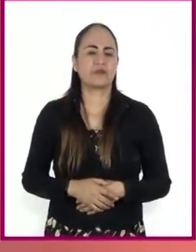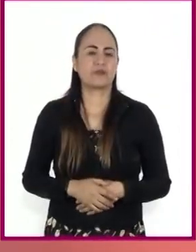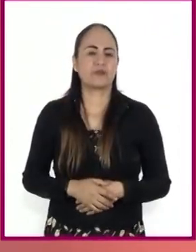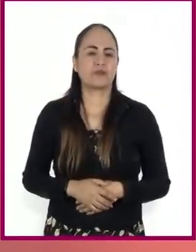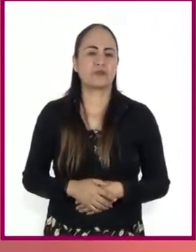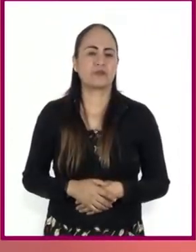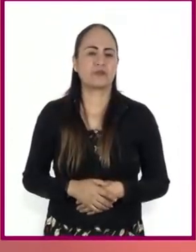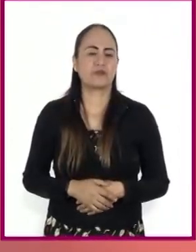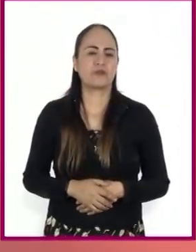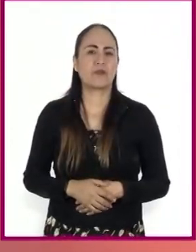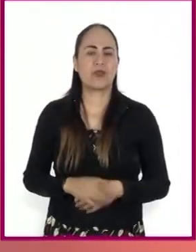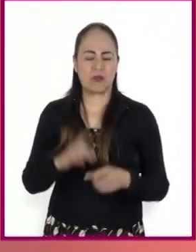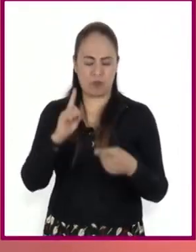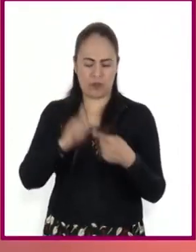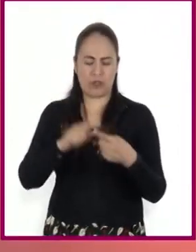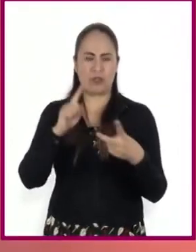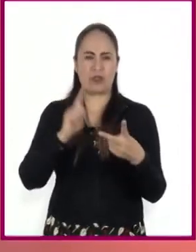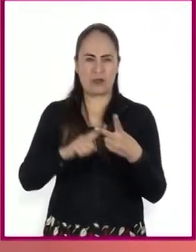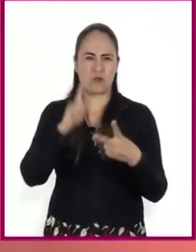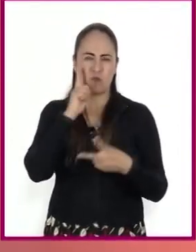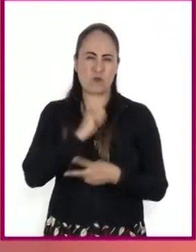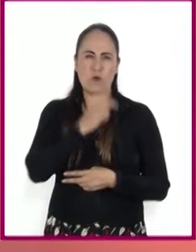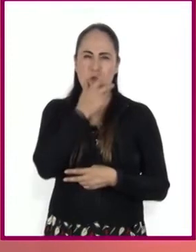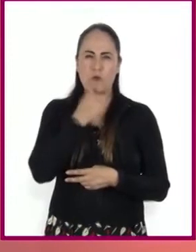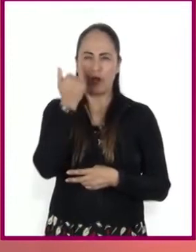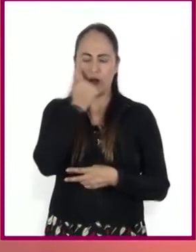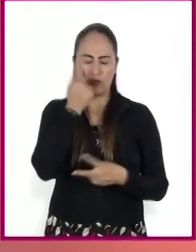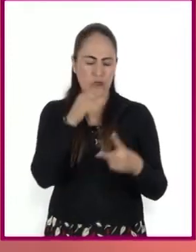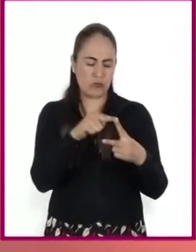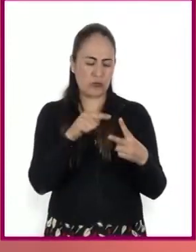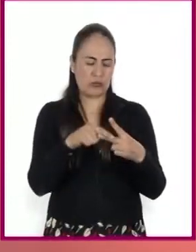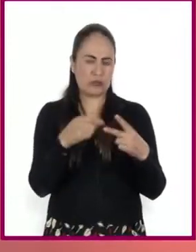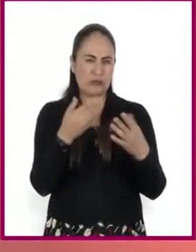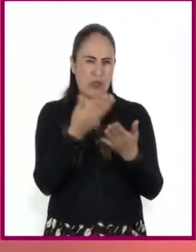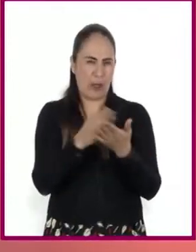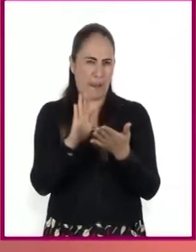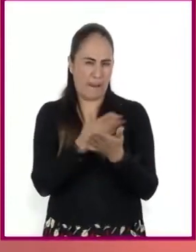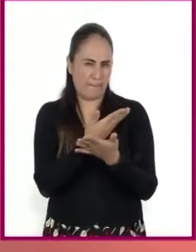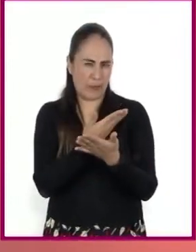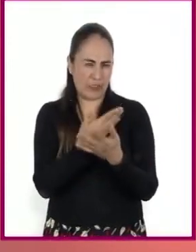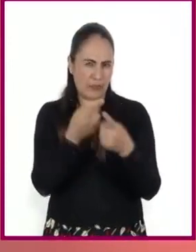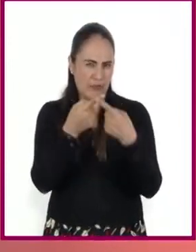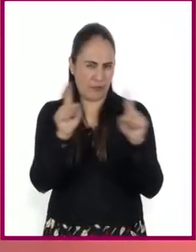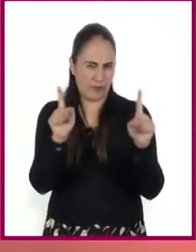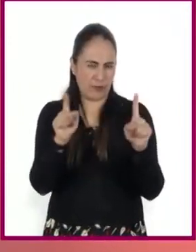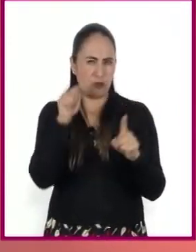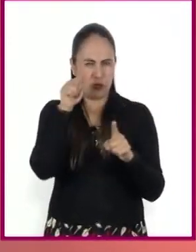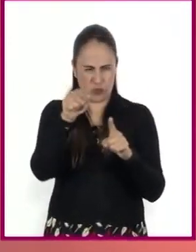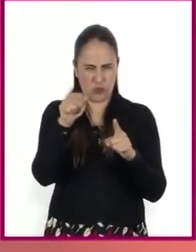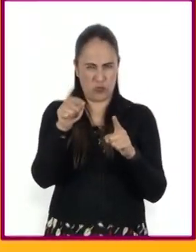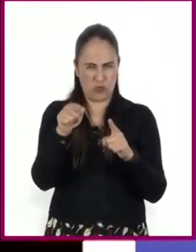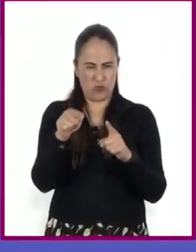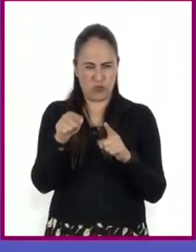clara esta diferencia a las alumnas y los alumnos, ¿podrías describir esta estrella?